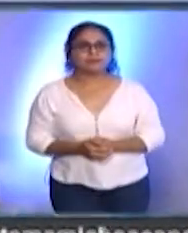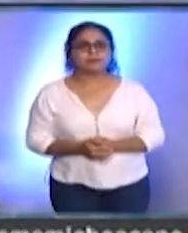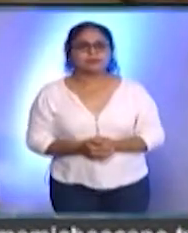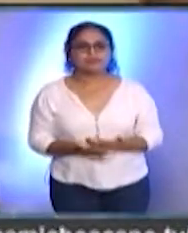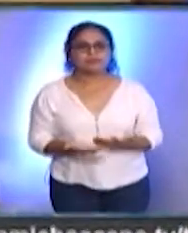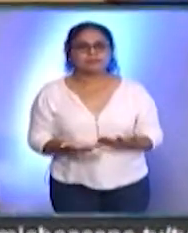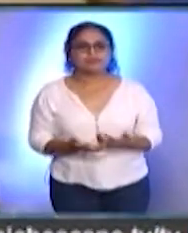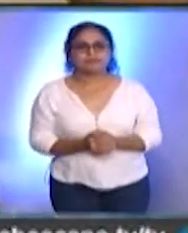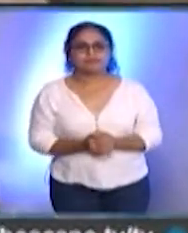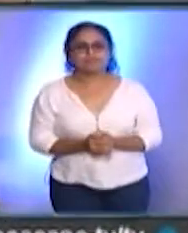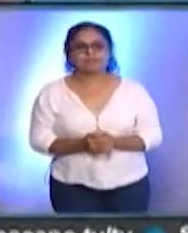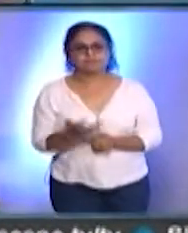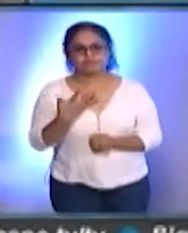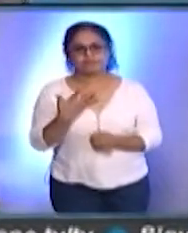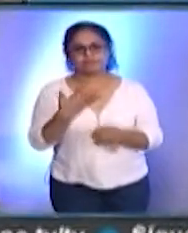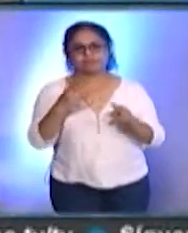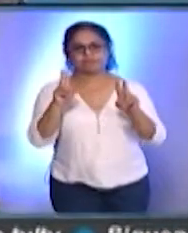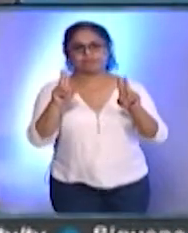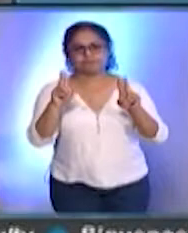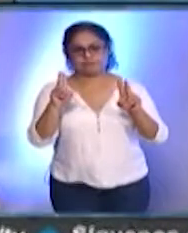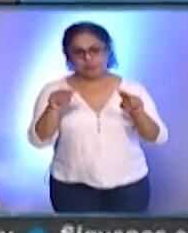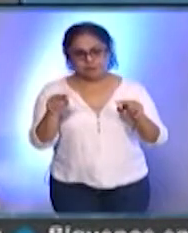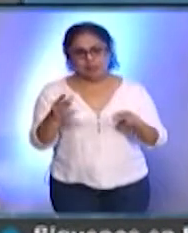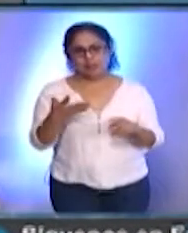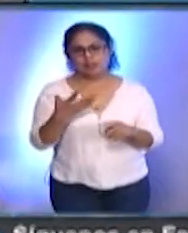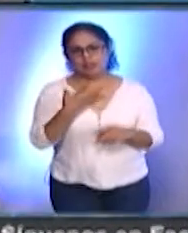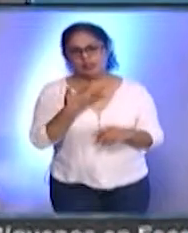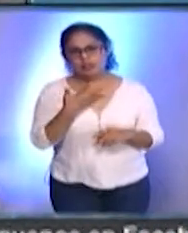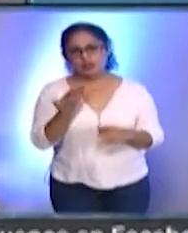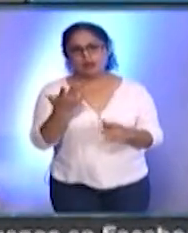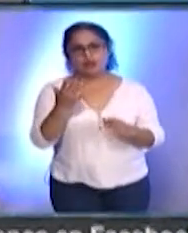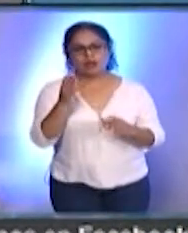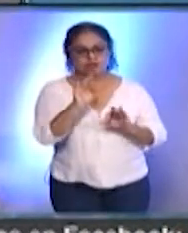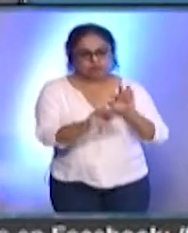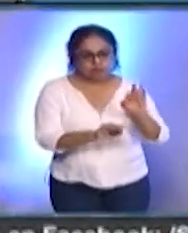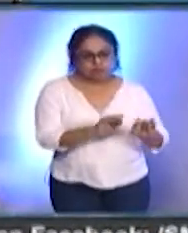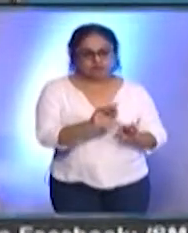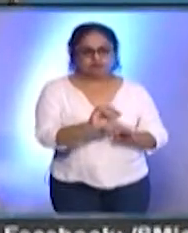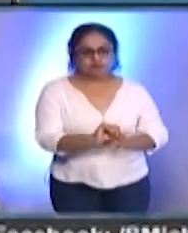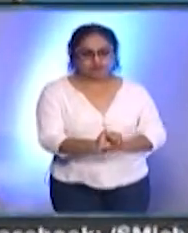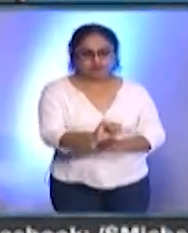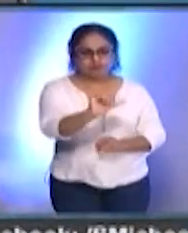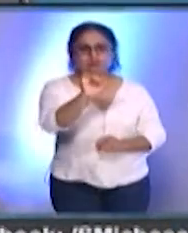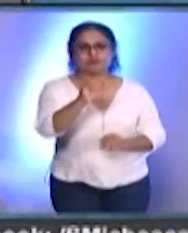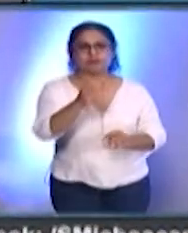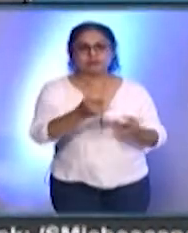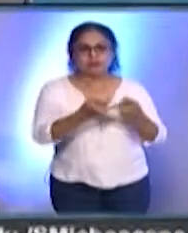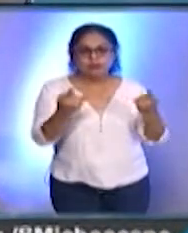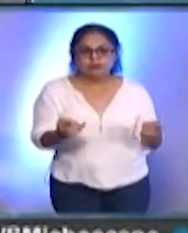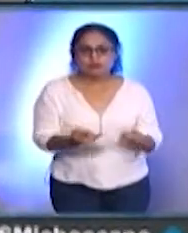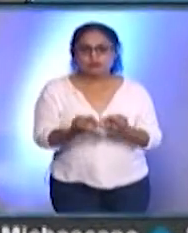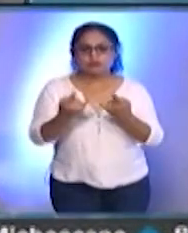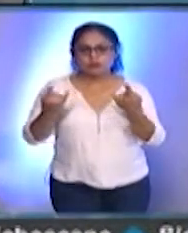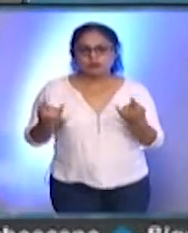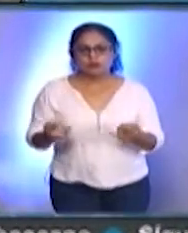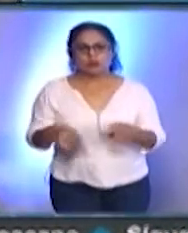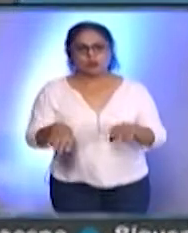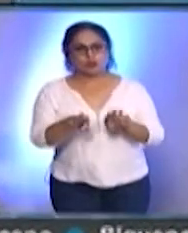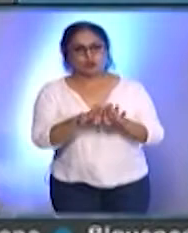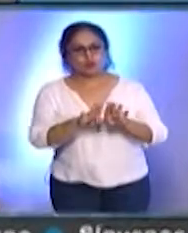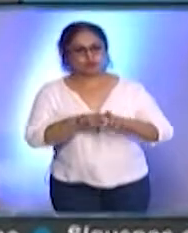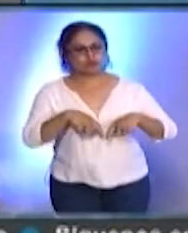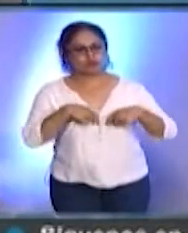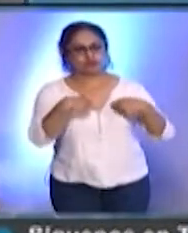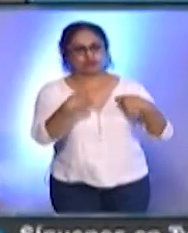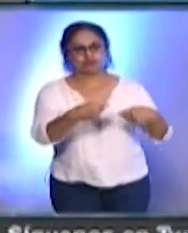en un nivel de crianza, de historia y de reproducción de patrones racistas,